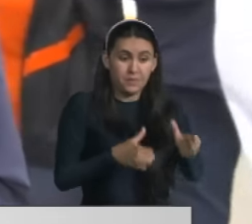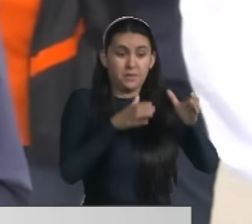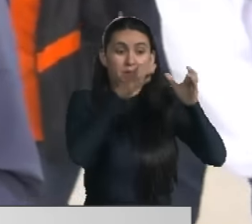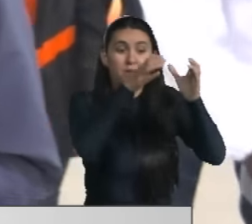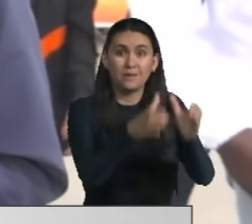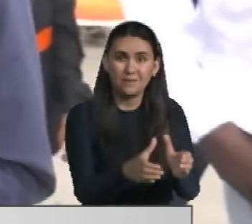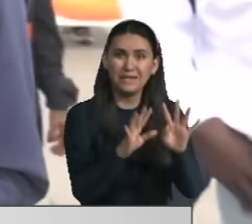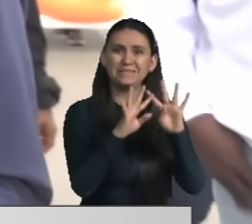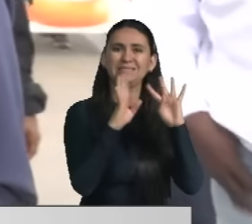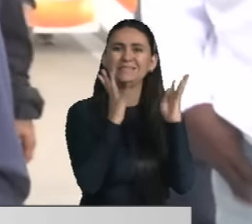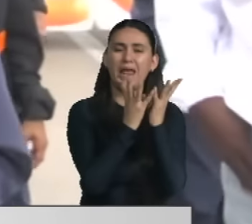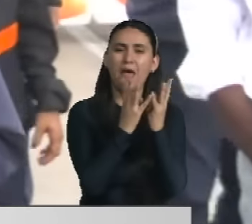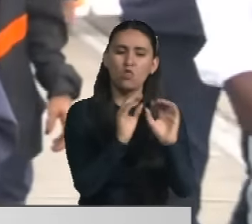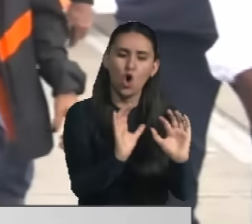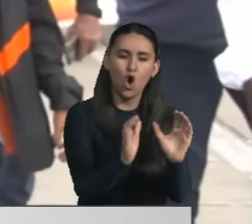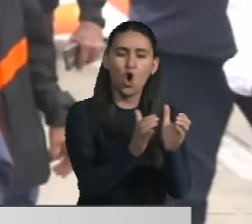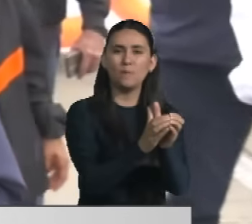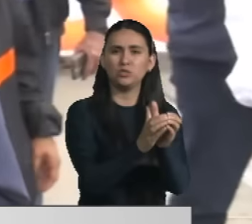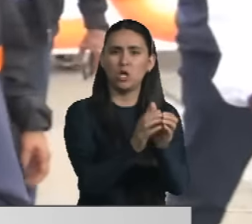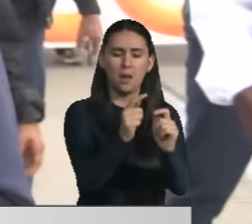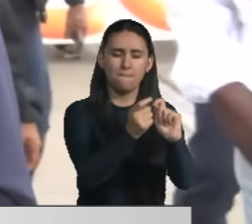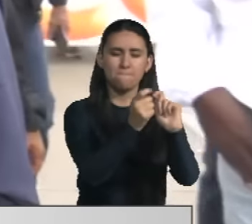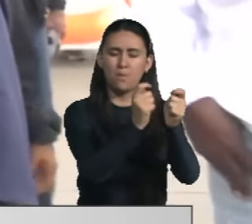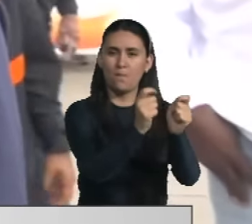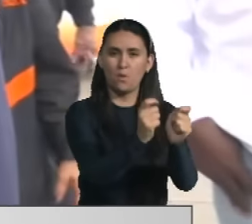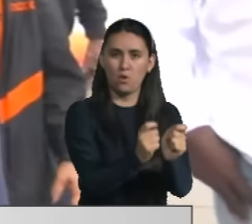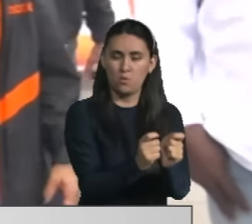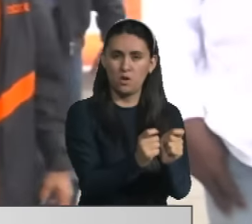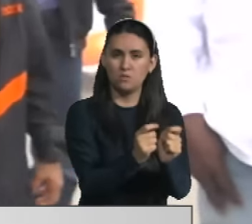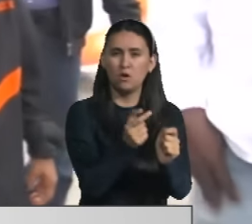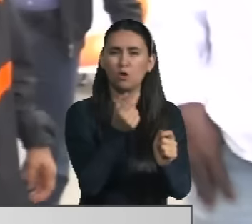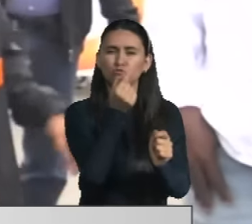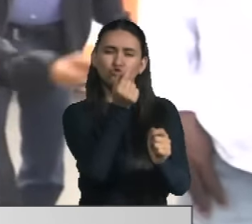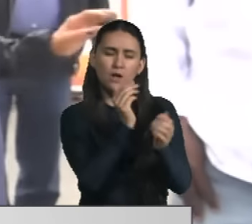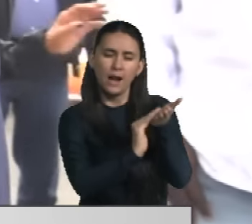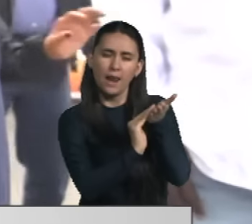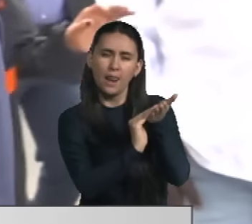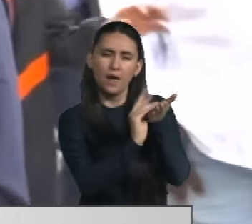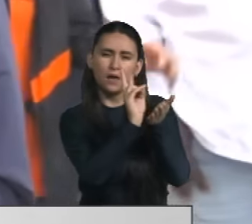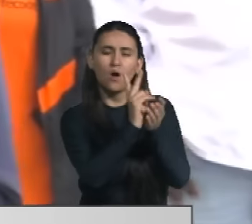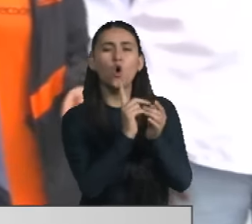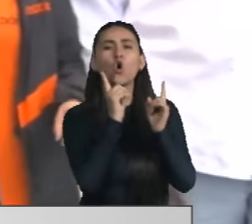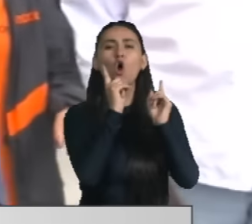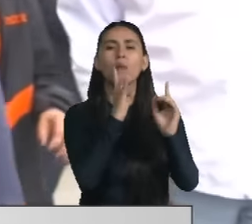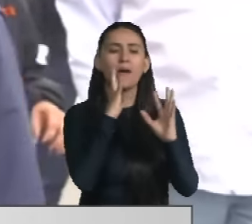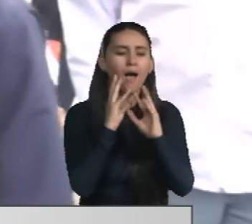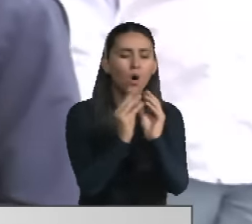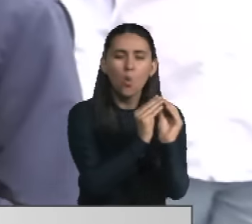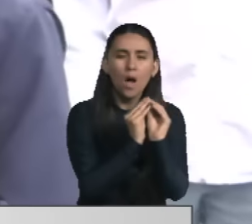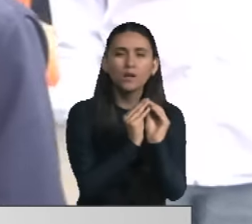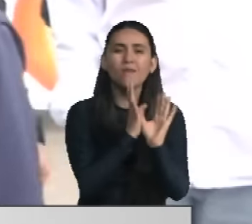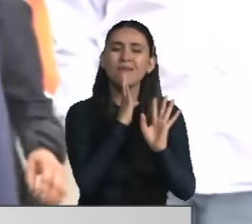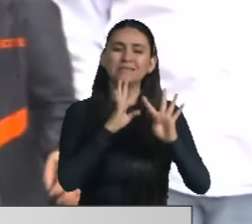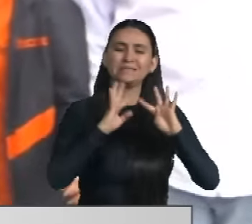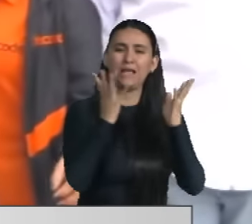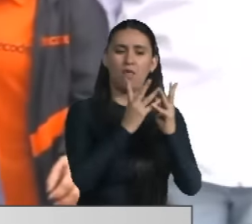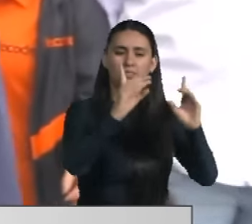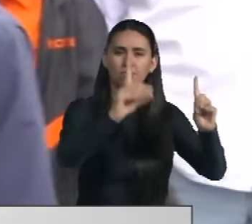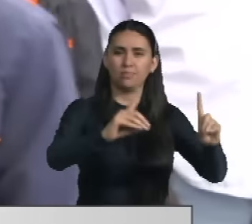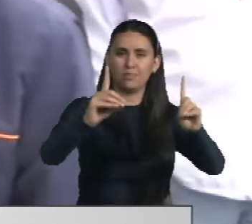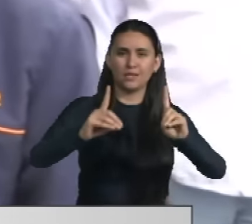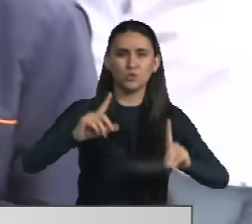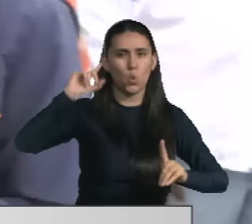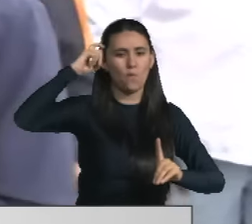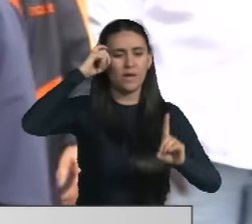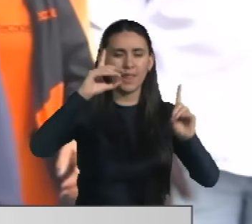de Senado, ahí la cambian por una enmienda conciliatoria de senadores, de agentes del